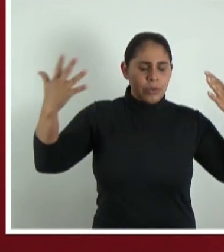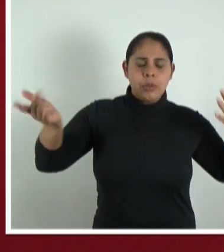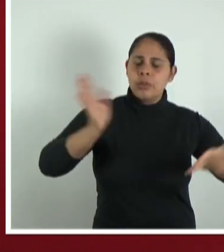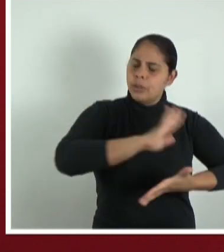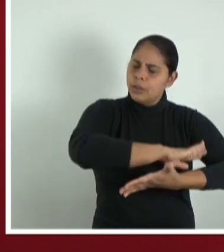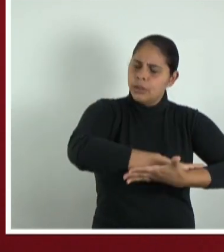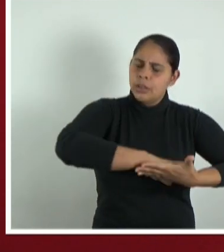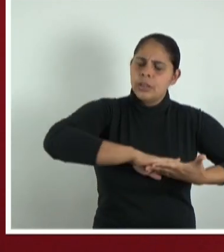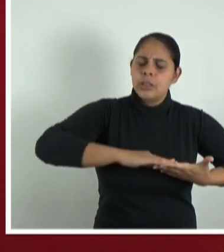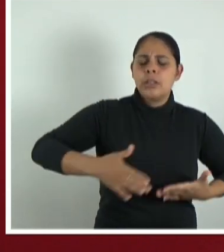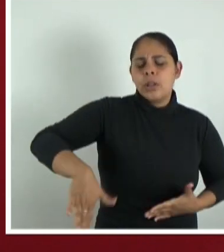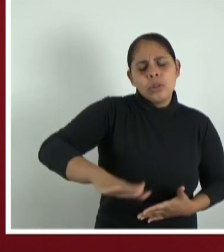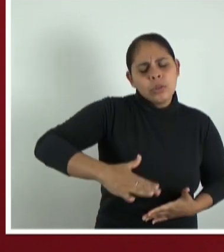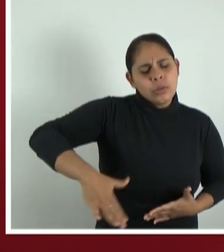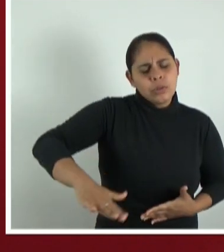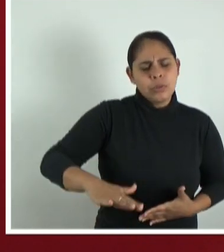La gloria de Dios